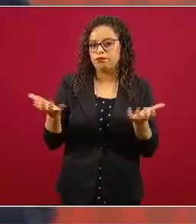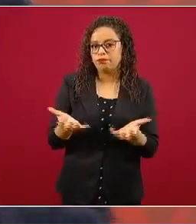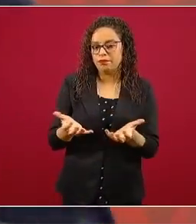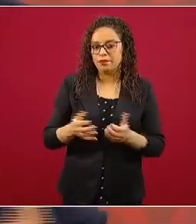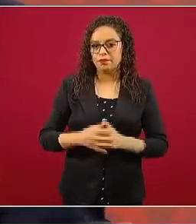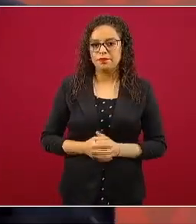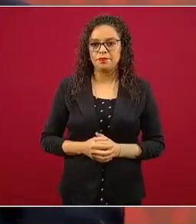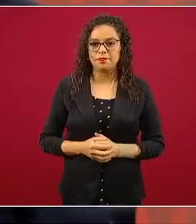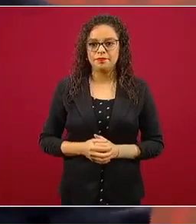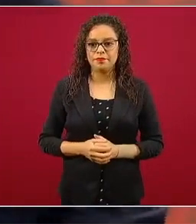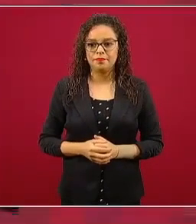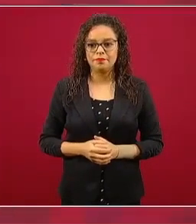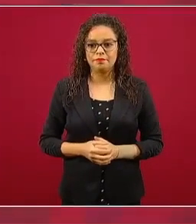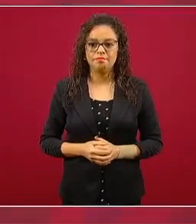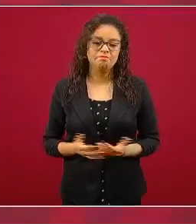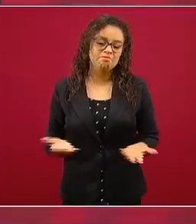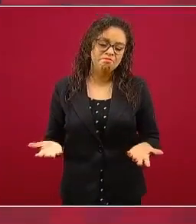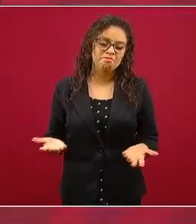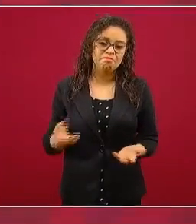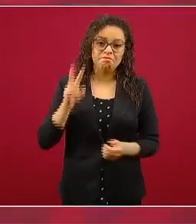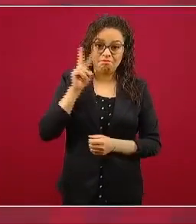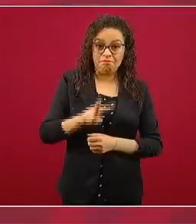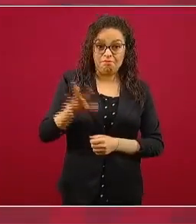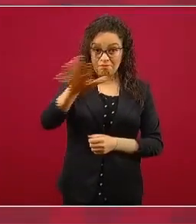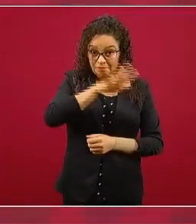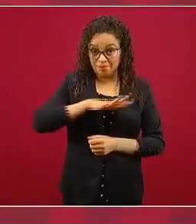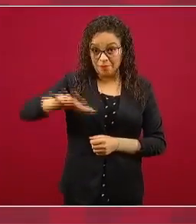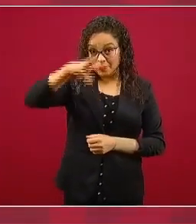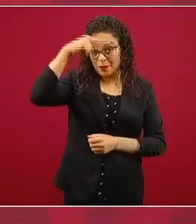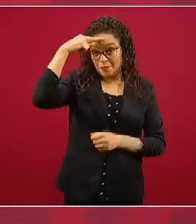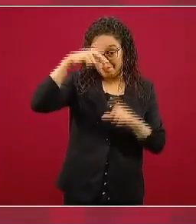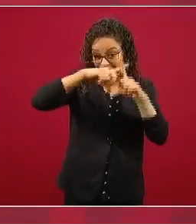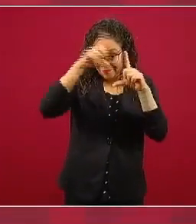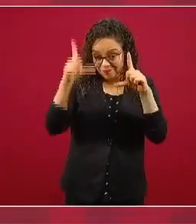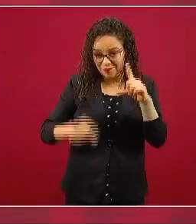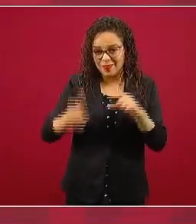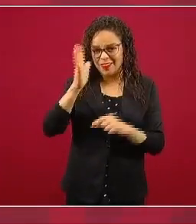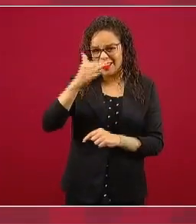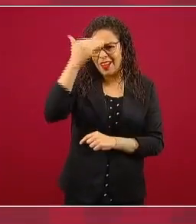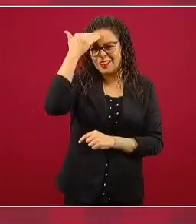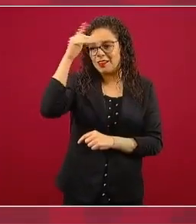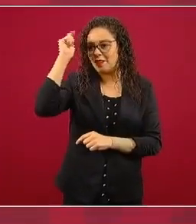pues yo creo que ya los mexicanos saben quién es quién